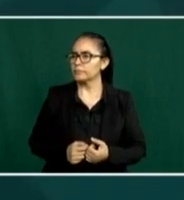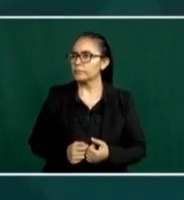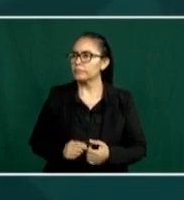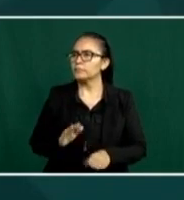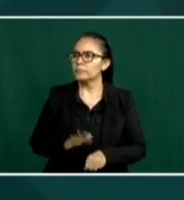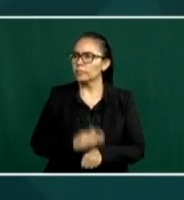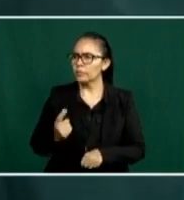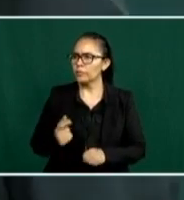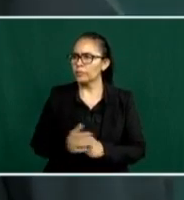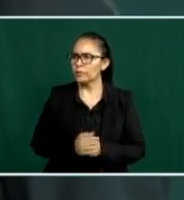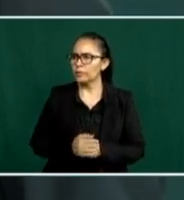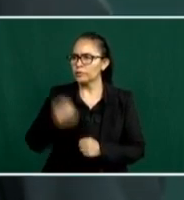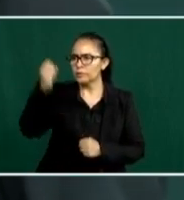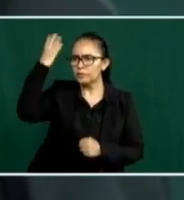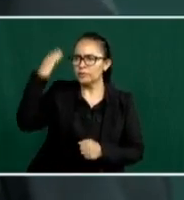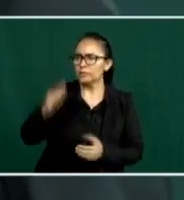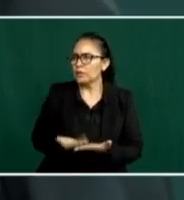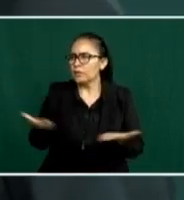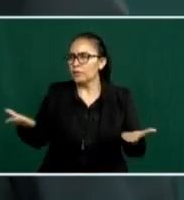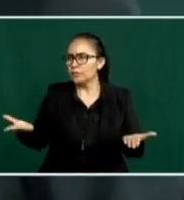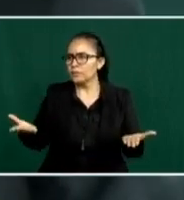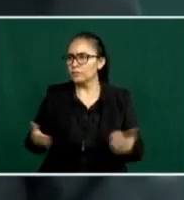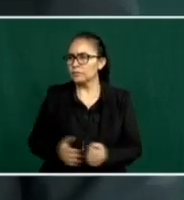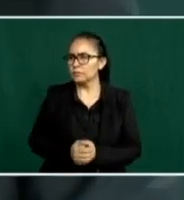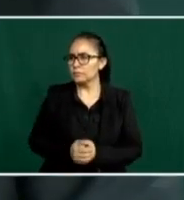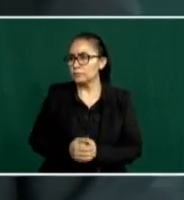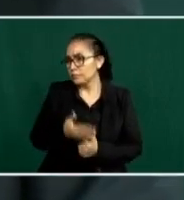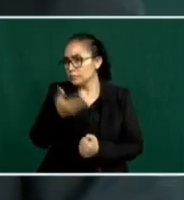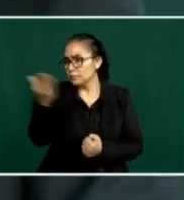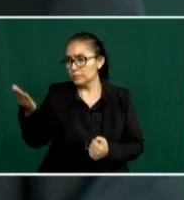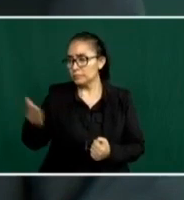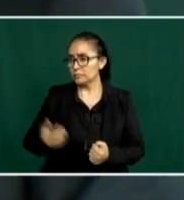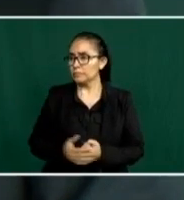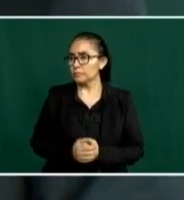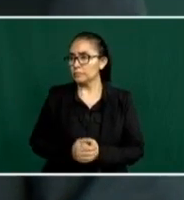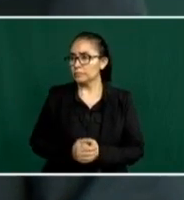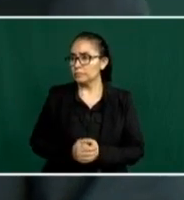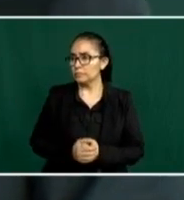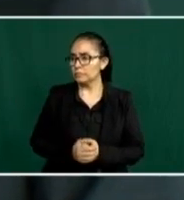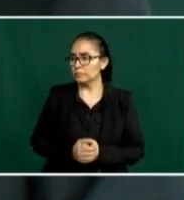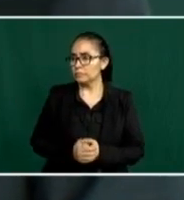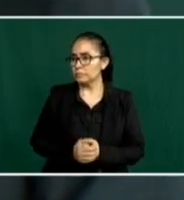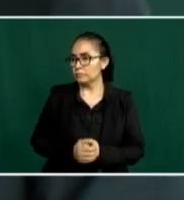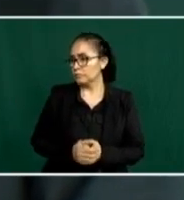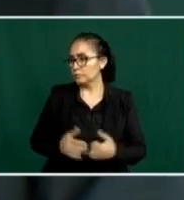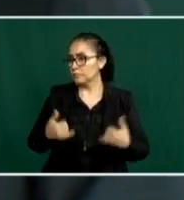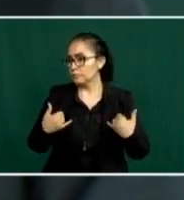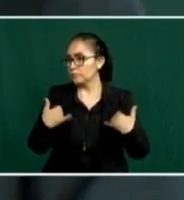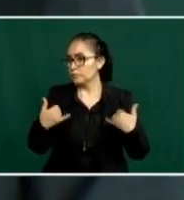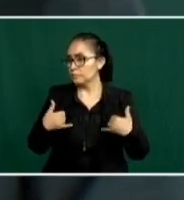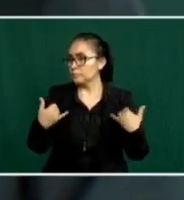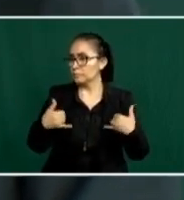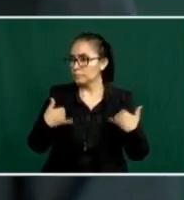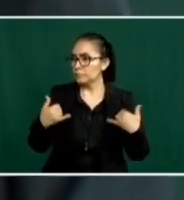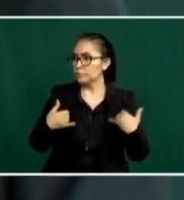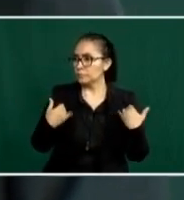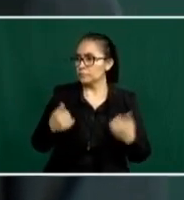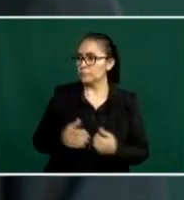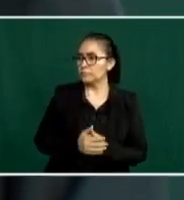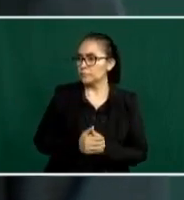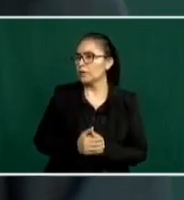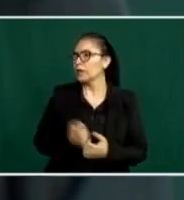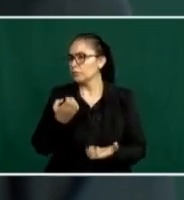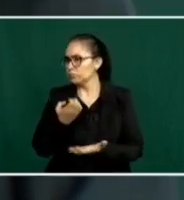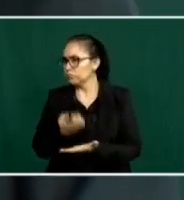porque se les olvida ahora. Son tres factores importantes para un buen manejo de la